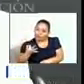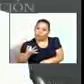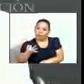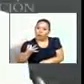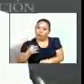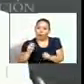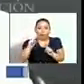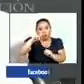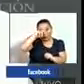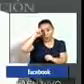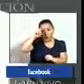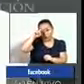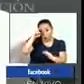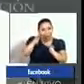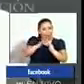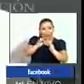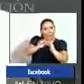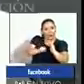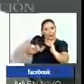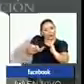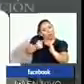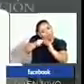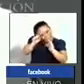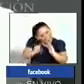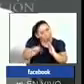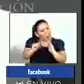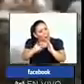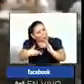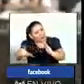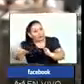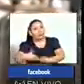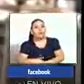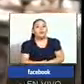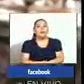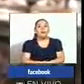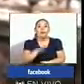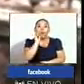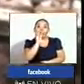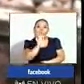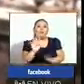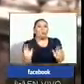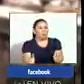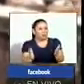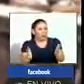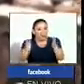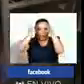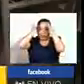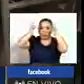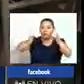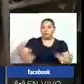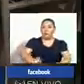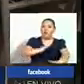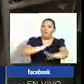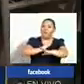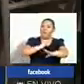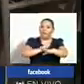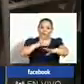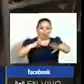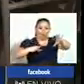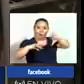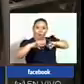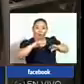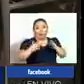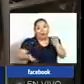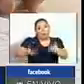actividades que no puedan hacerse de forma remota. Sostienen que la decisión es para evitar contagios de COVID-19 en